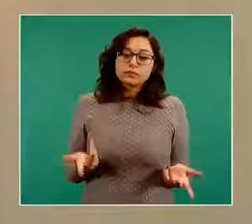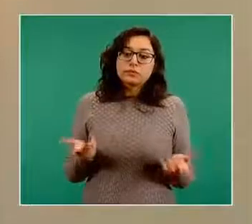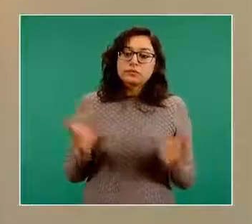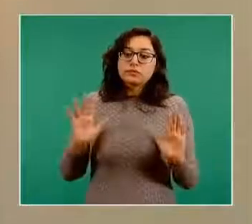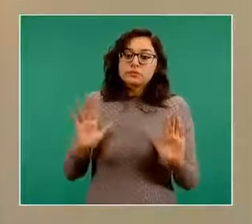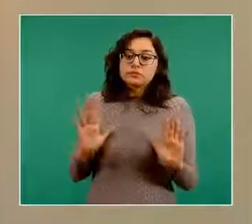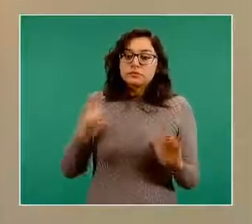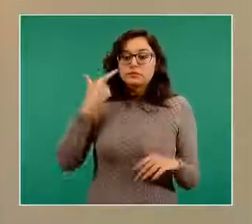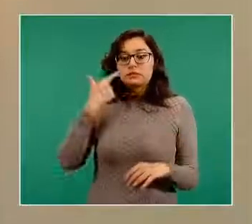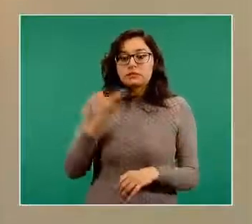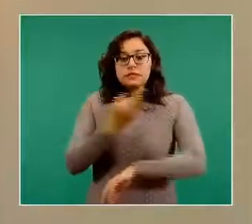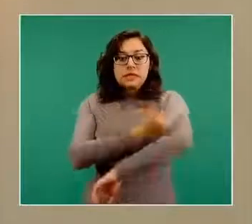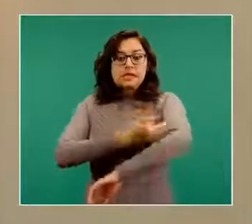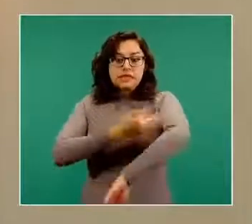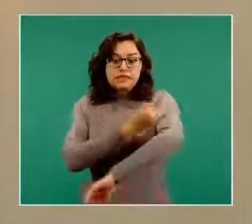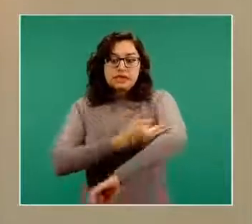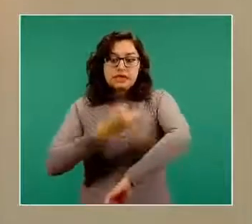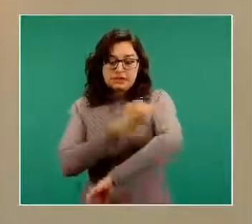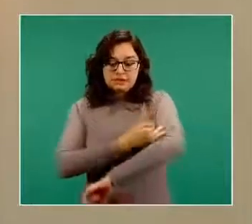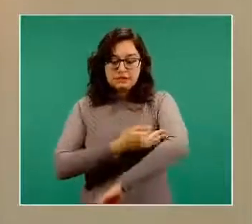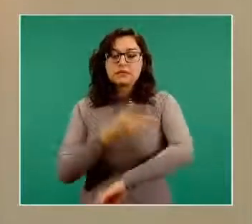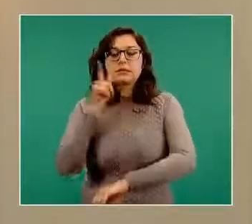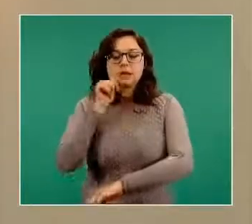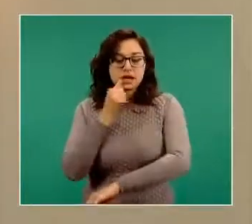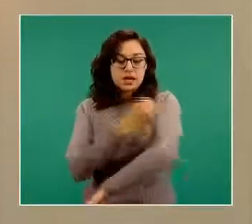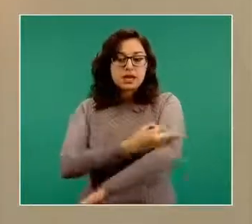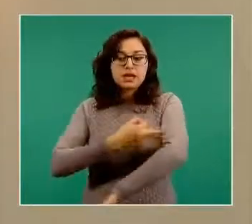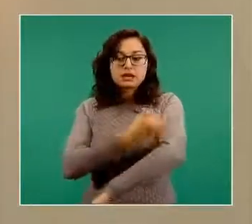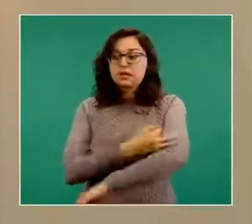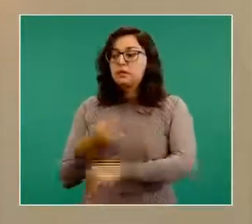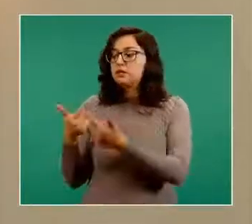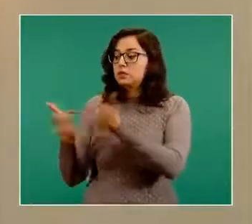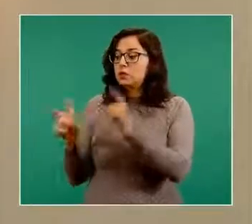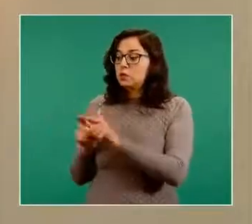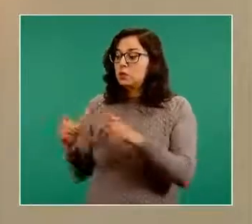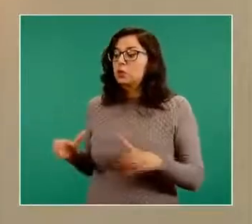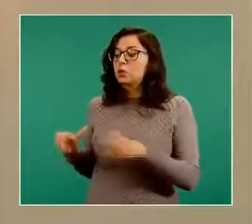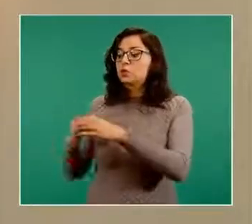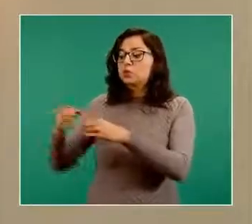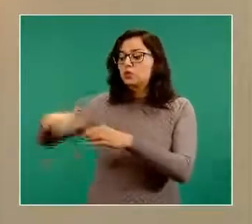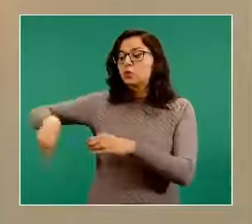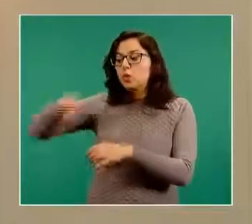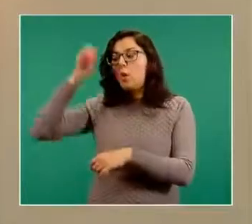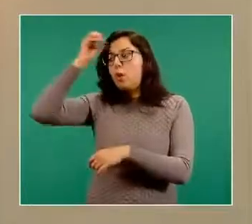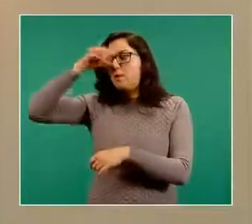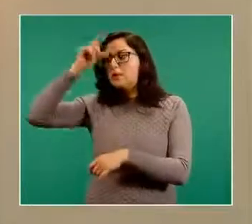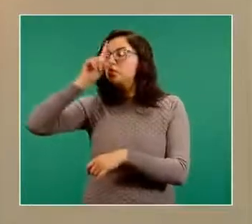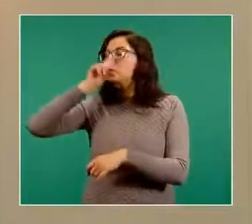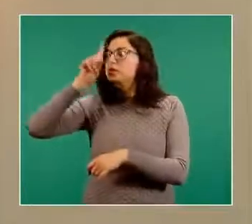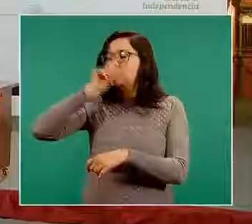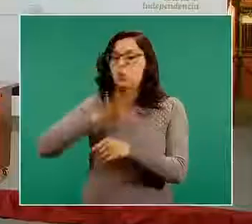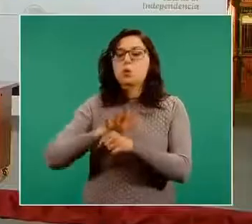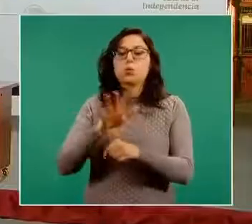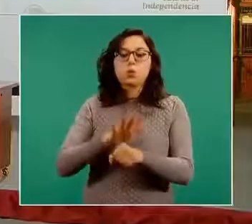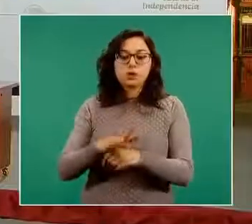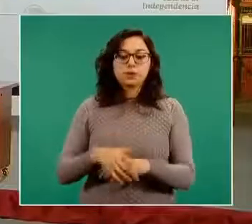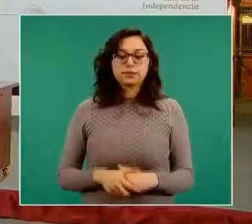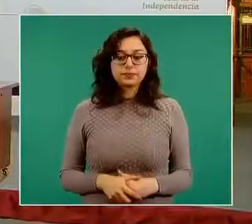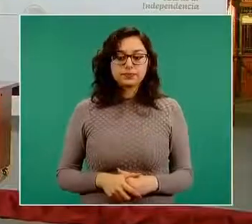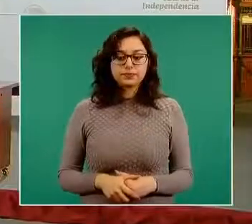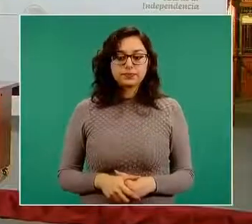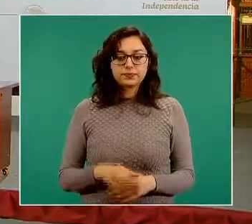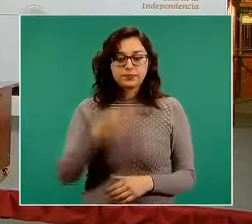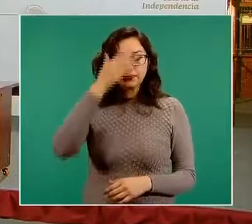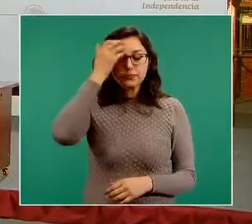ya por la tarde las recomendaciones de nuestro grupo técnico asesor de vacunación.